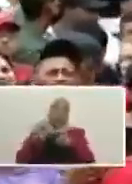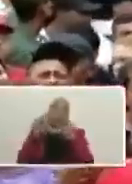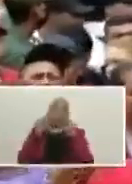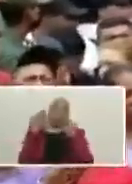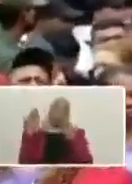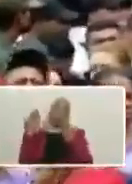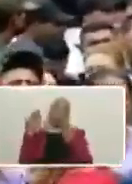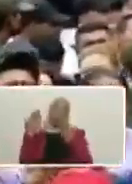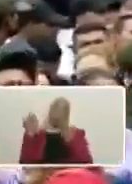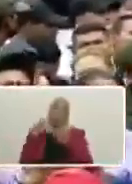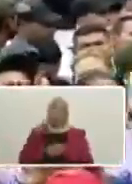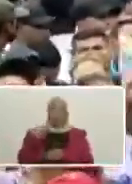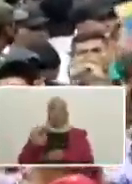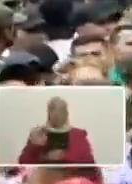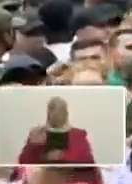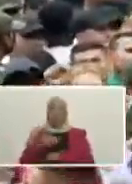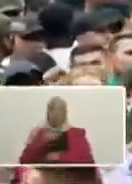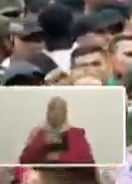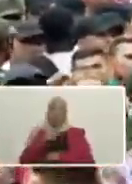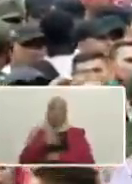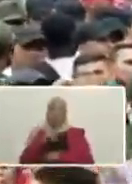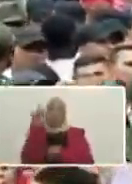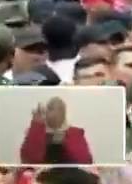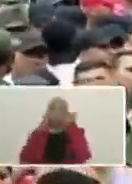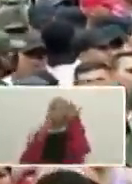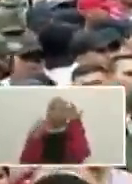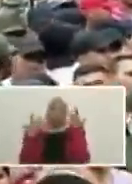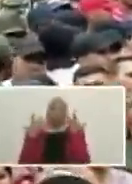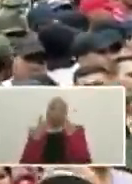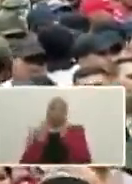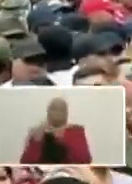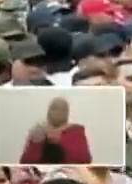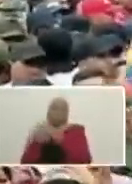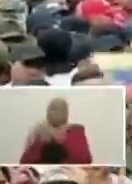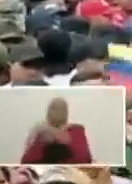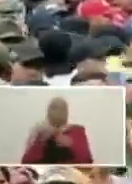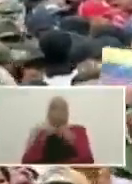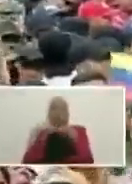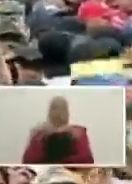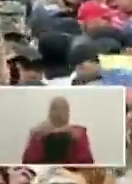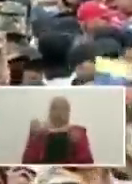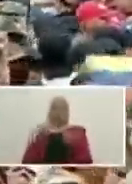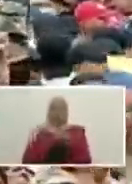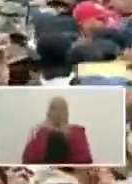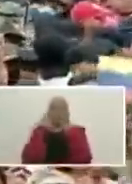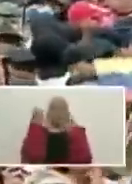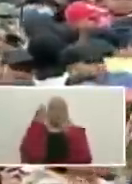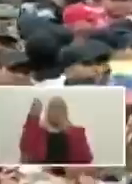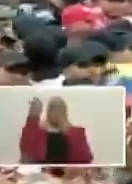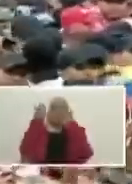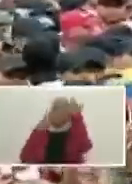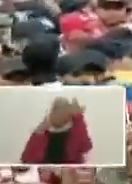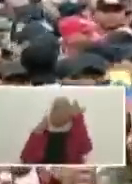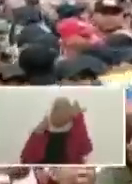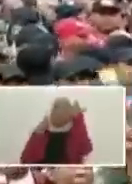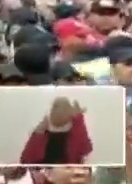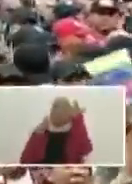Él está aquí con nosotros y siempre nos acompaña en todas las batallas. Hugo Chávez